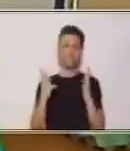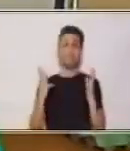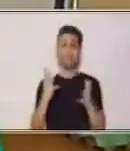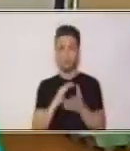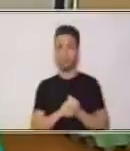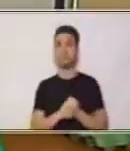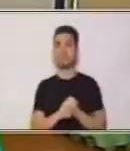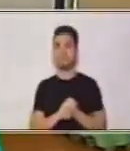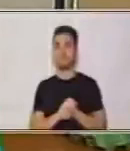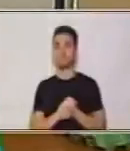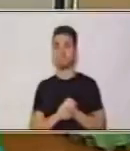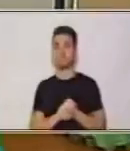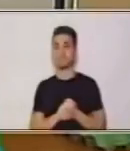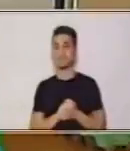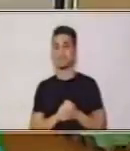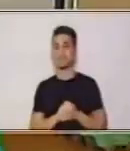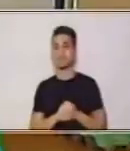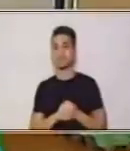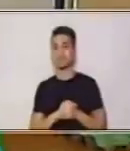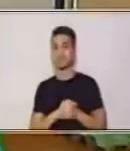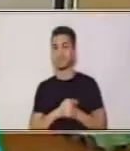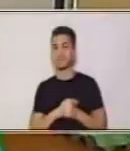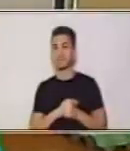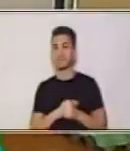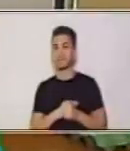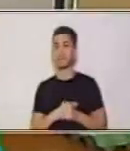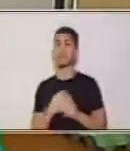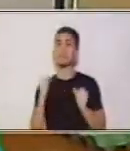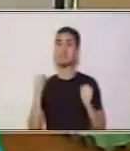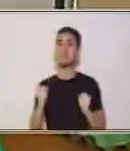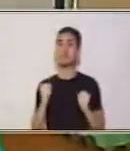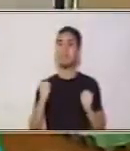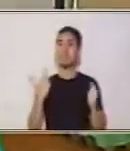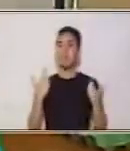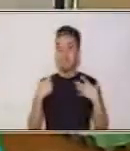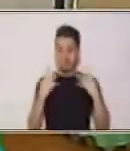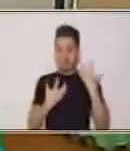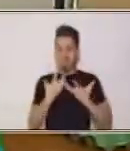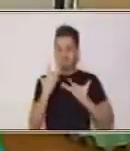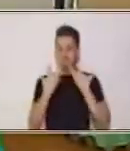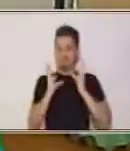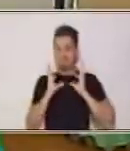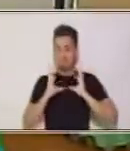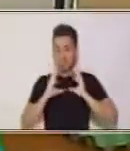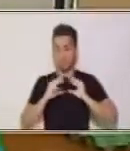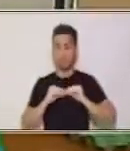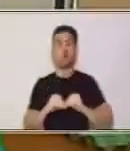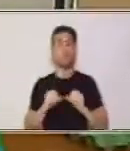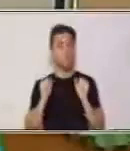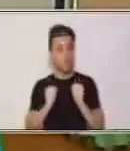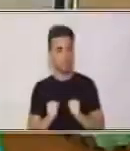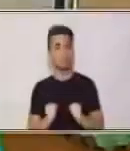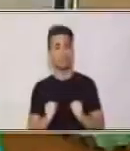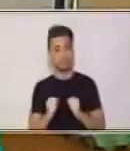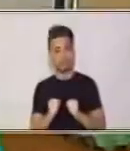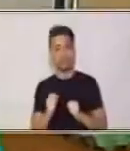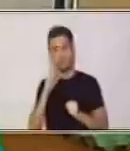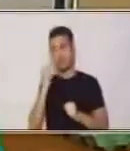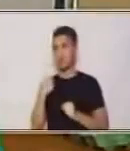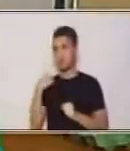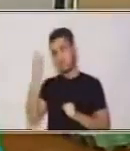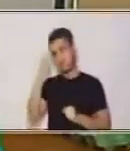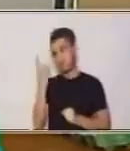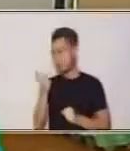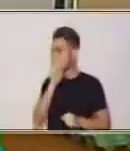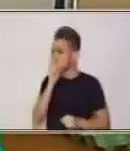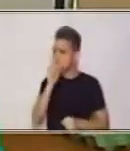Muy bien. Que es muy difícil de apagar. Siempre sientes que se cometió una injusticia.